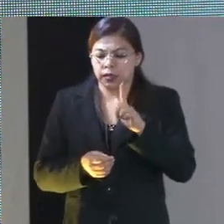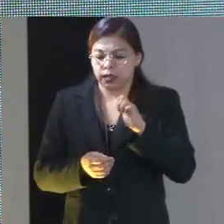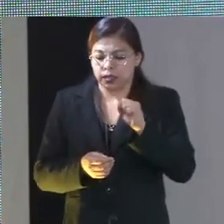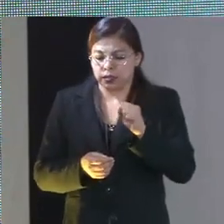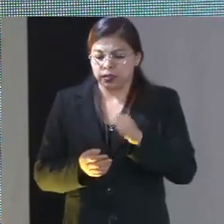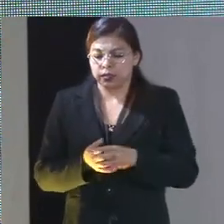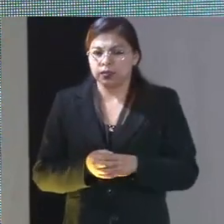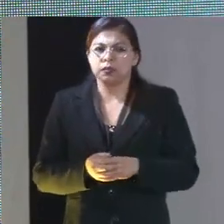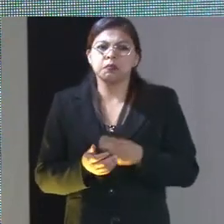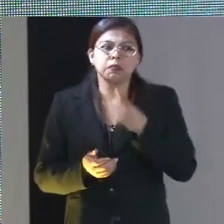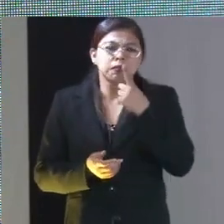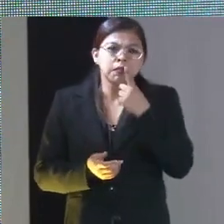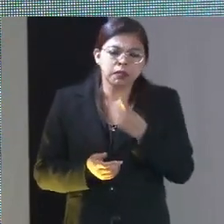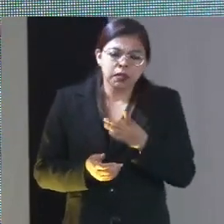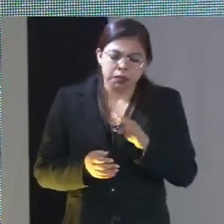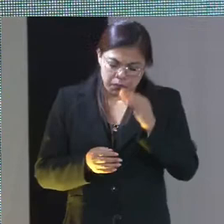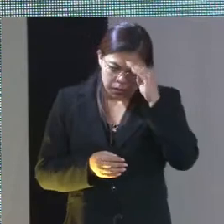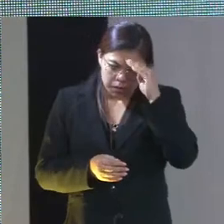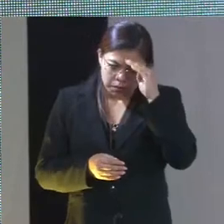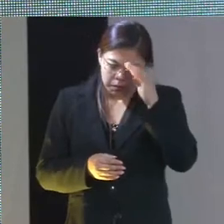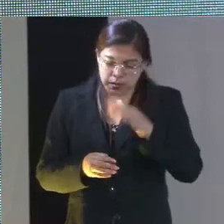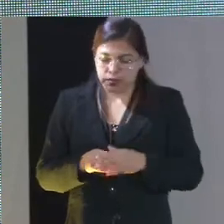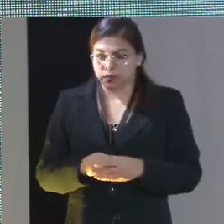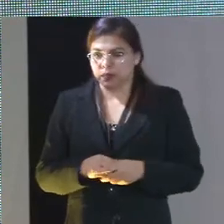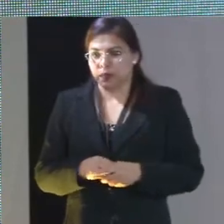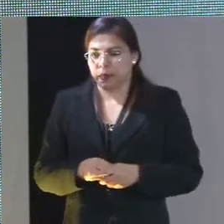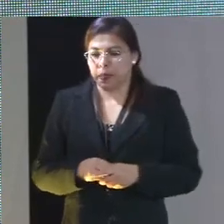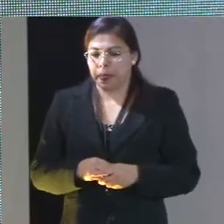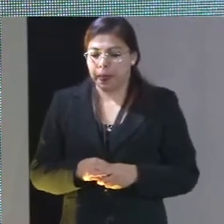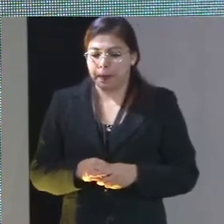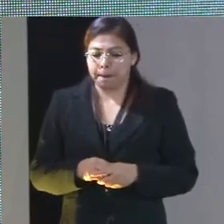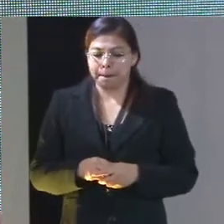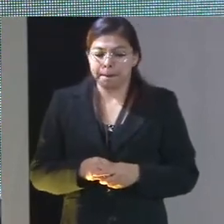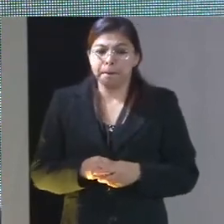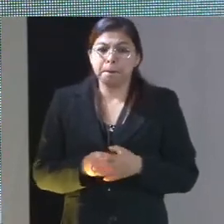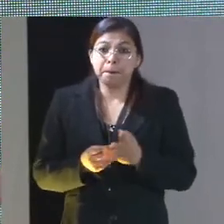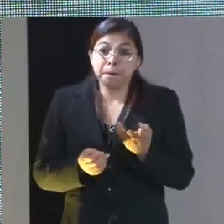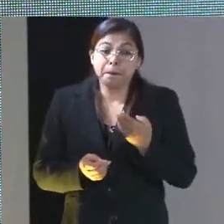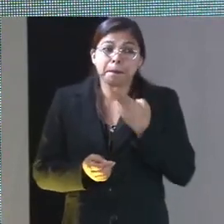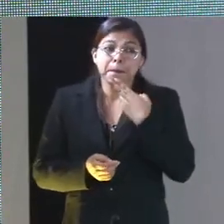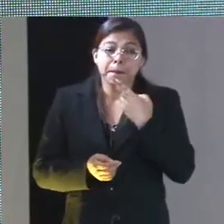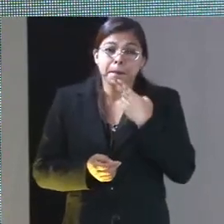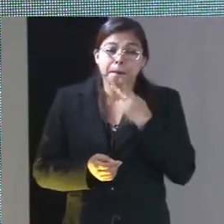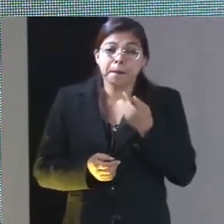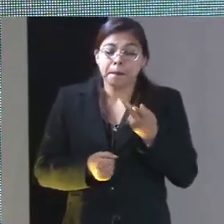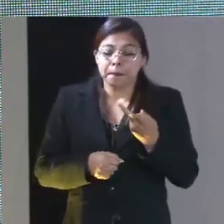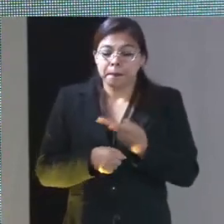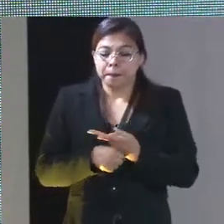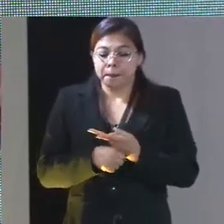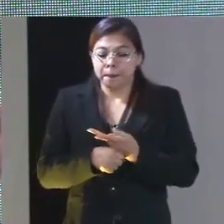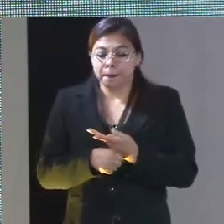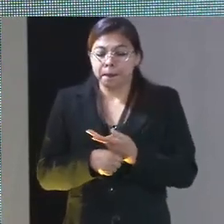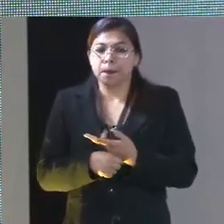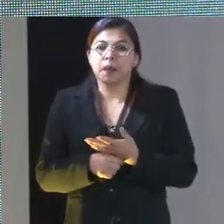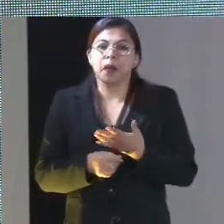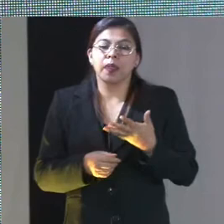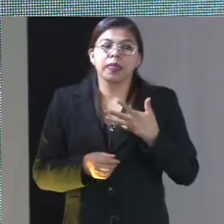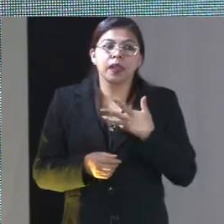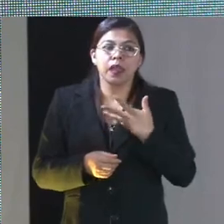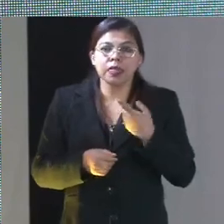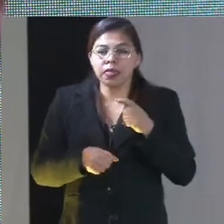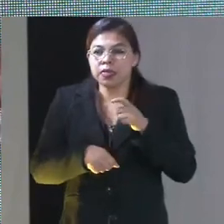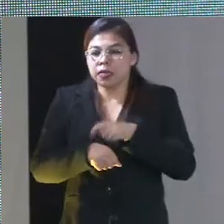teatro, le estaba pensando en el teatro, en la tragedia griega, los sucedidos en cuestión tienen unidad de